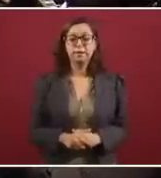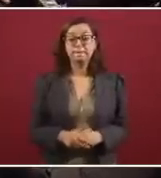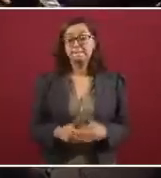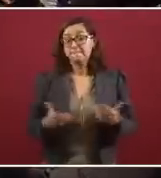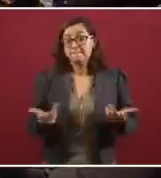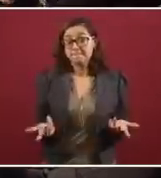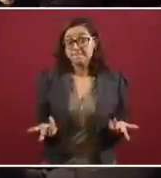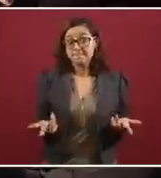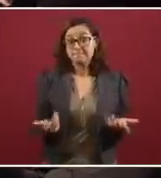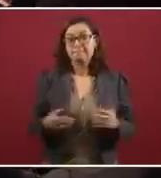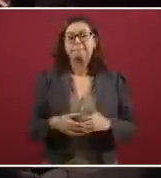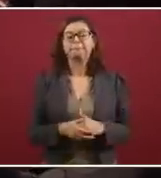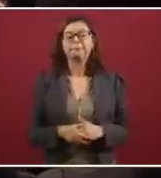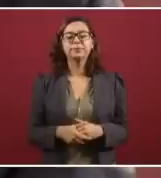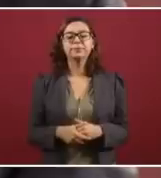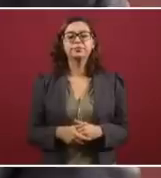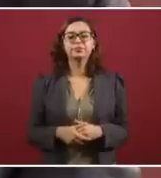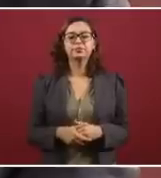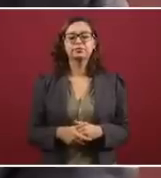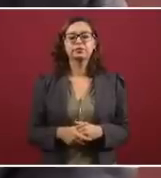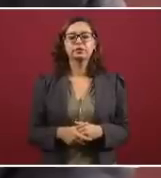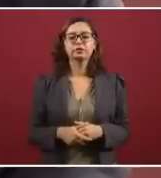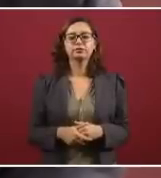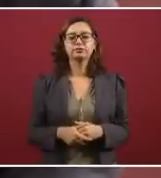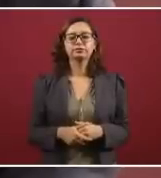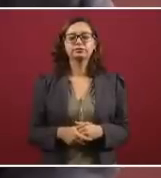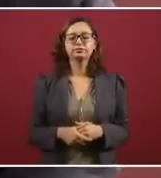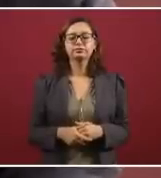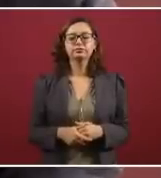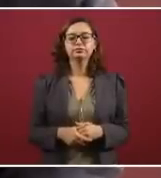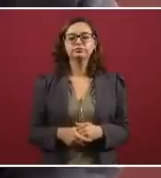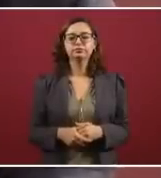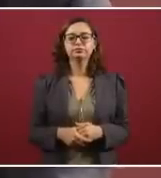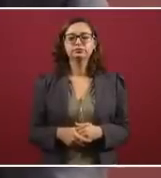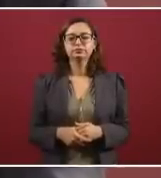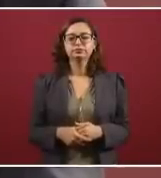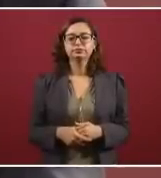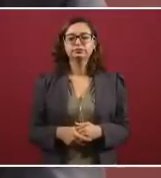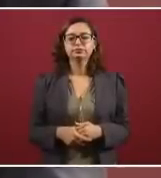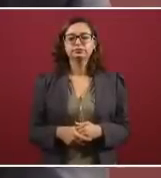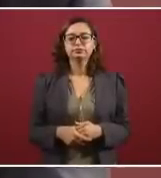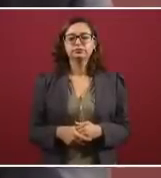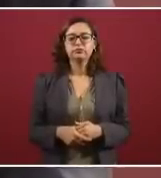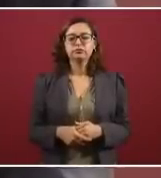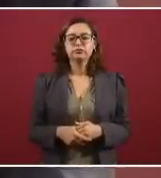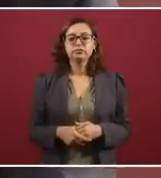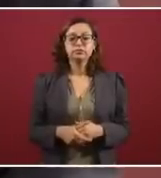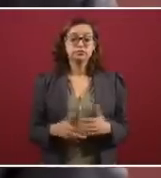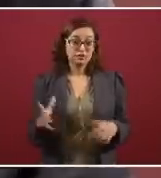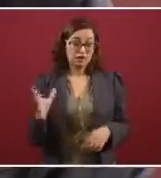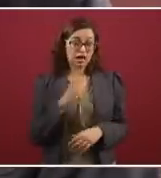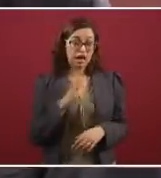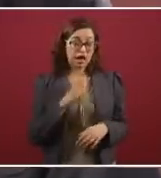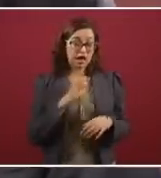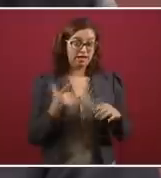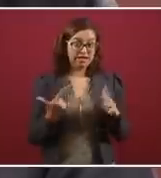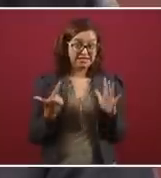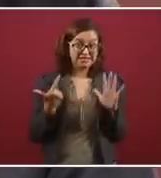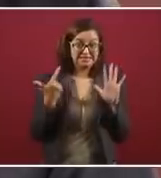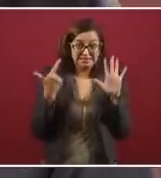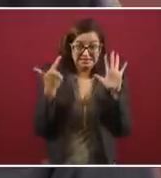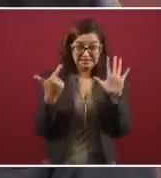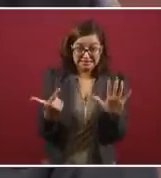Entonces, y es de todos los 7 ductos